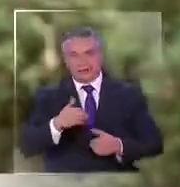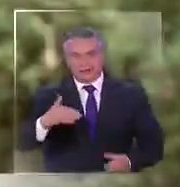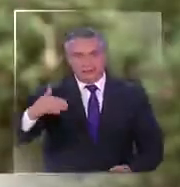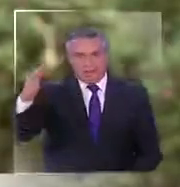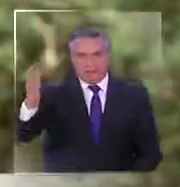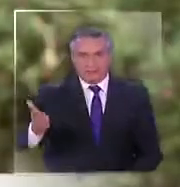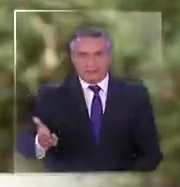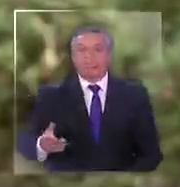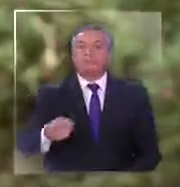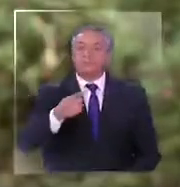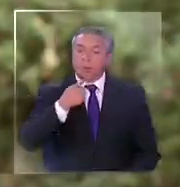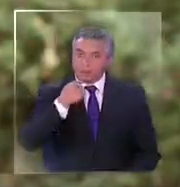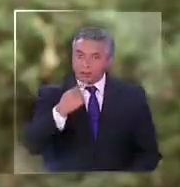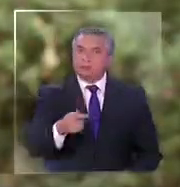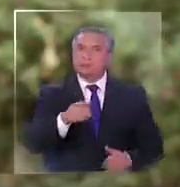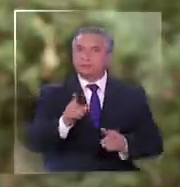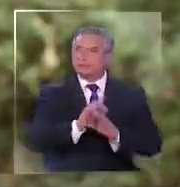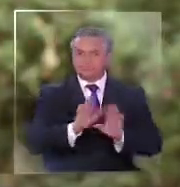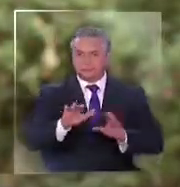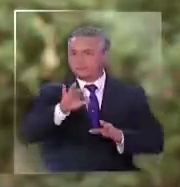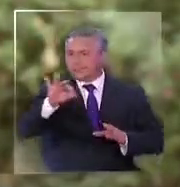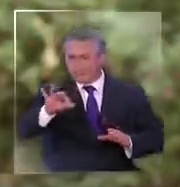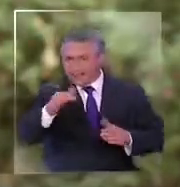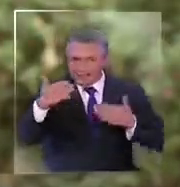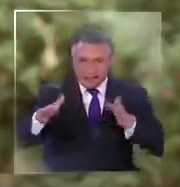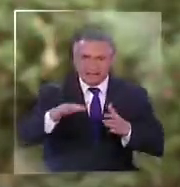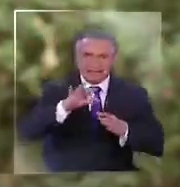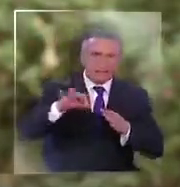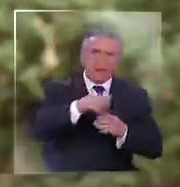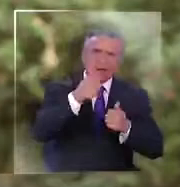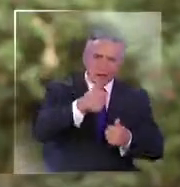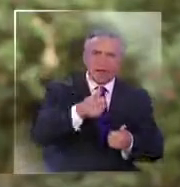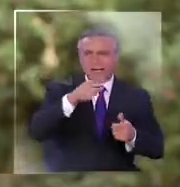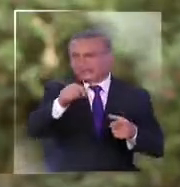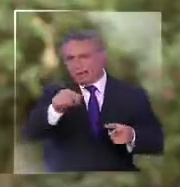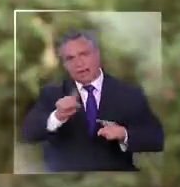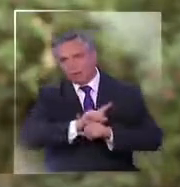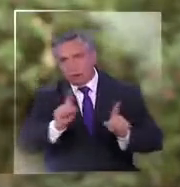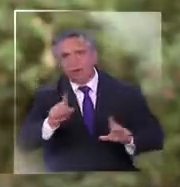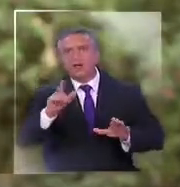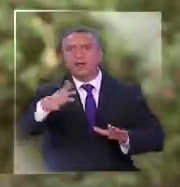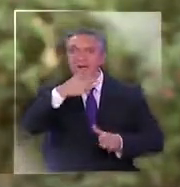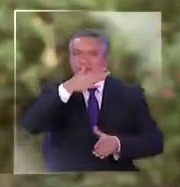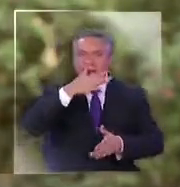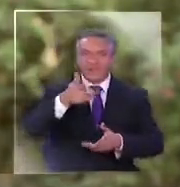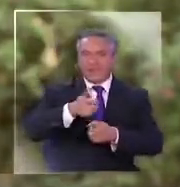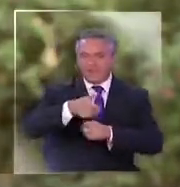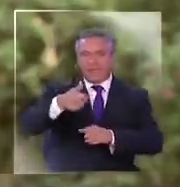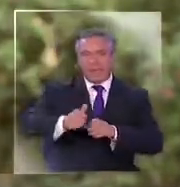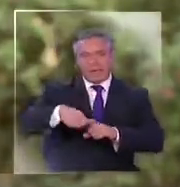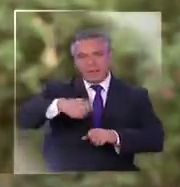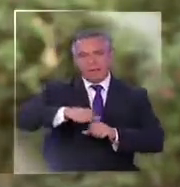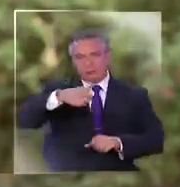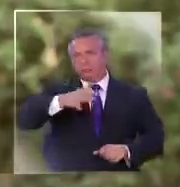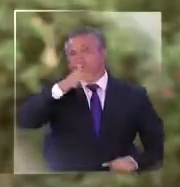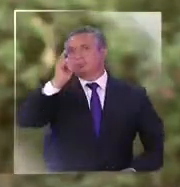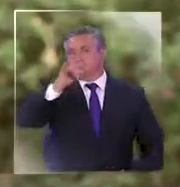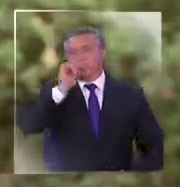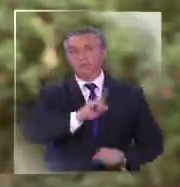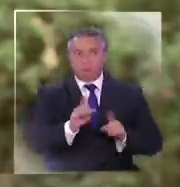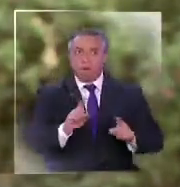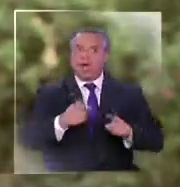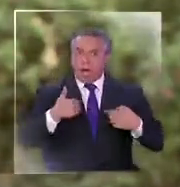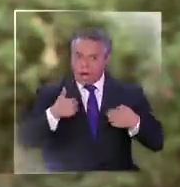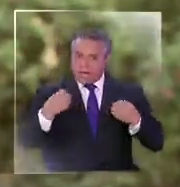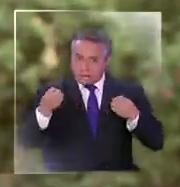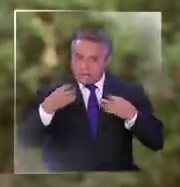nos han dicho que tanta sal, que esta sal es mala, que esta sal es buena, que no hay que consumir tantas bebidas. Entonces, yo creo que si nos vamos educando,